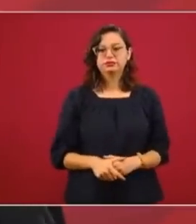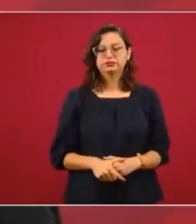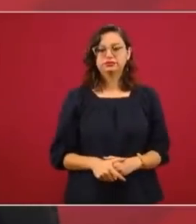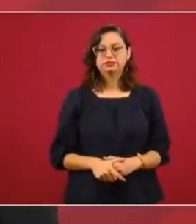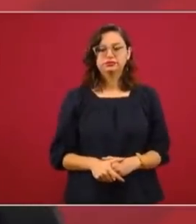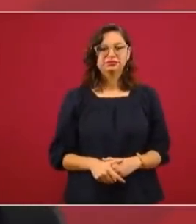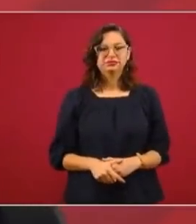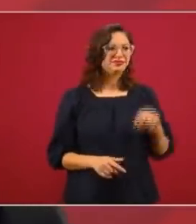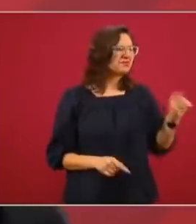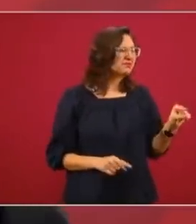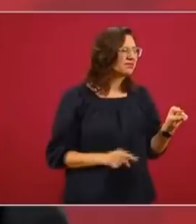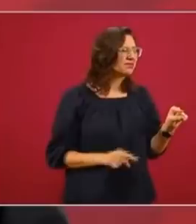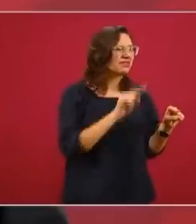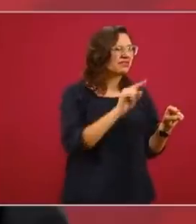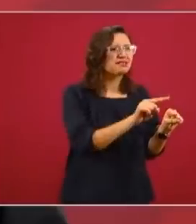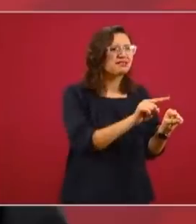vea uno,